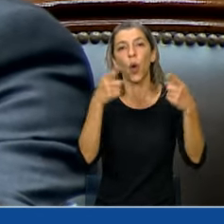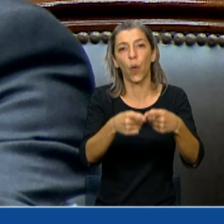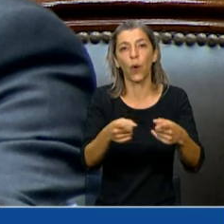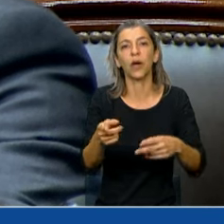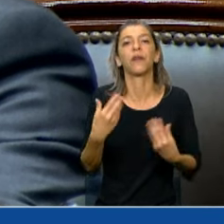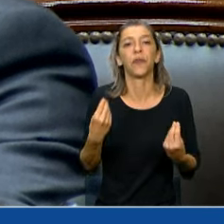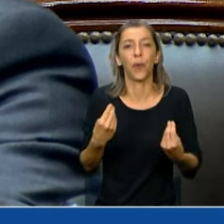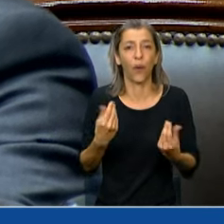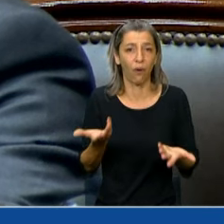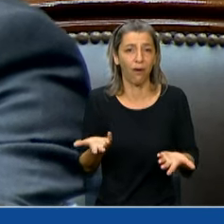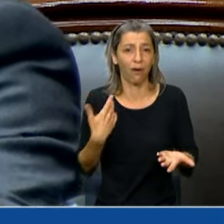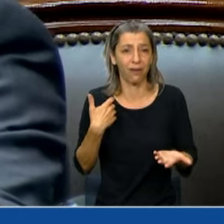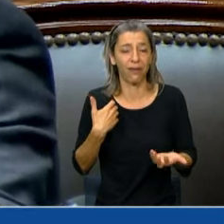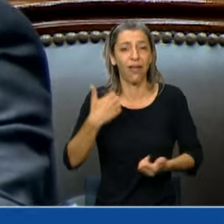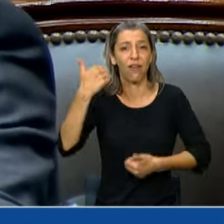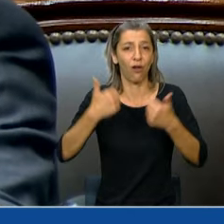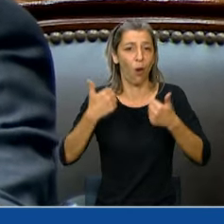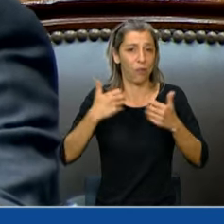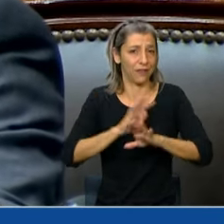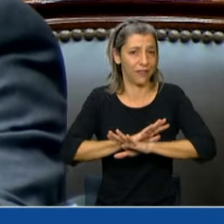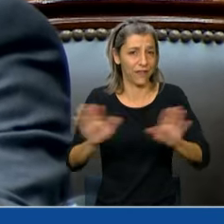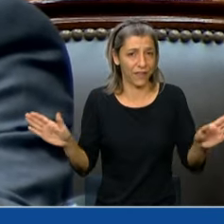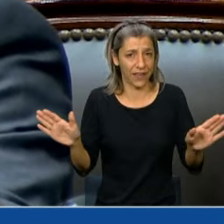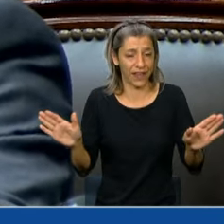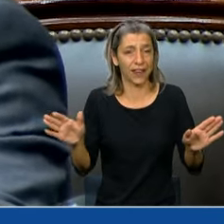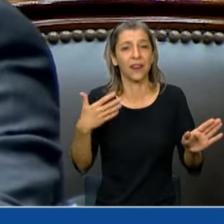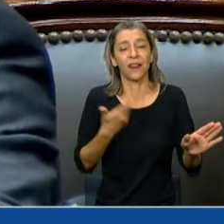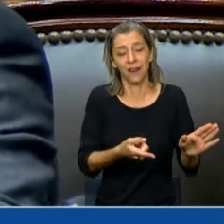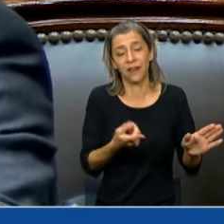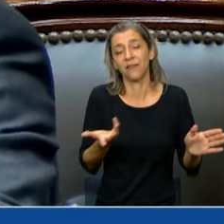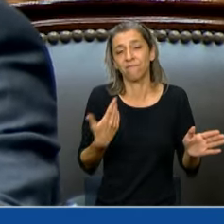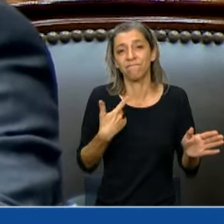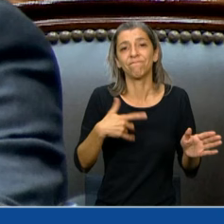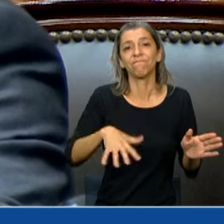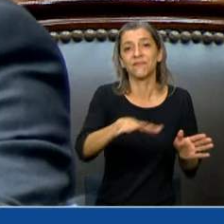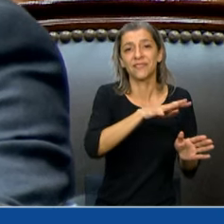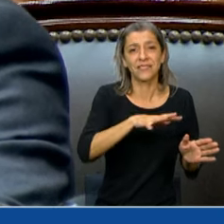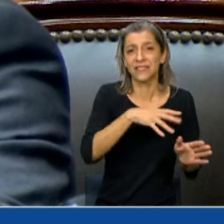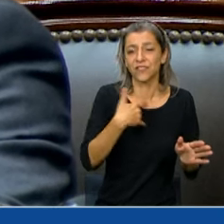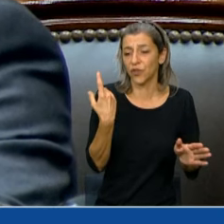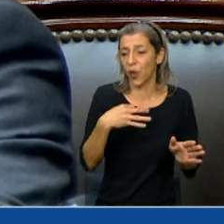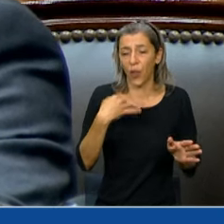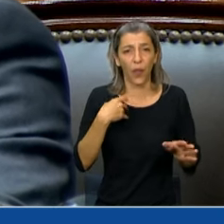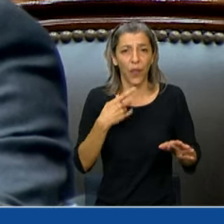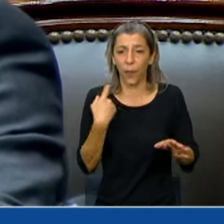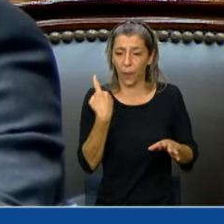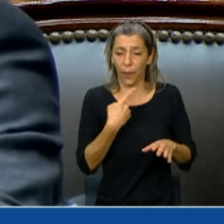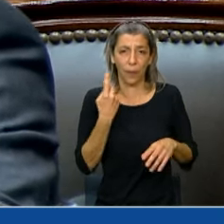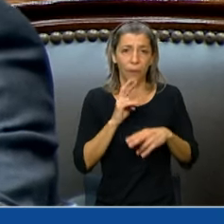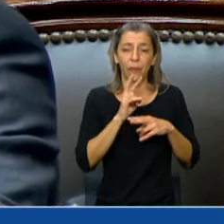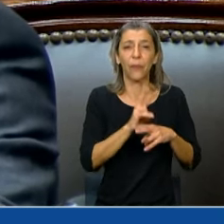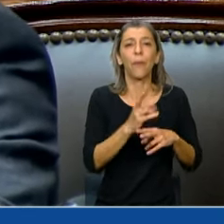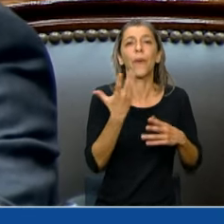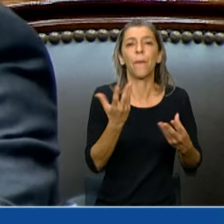sector el sector de los calzados de los sectores más protegidos que hay en la industria Argentina en el sistema